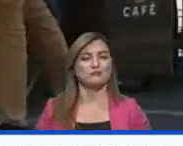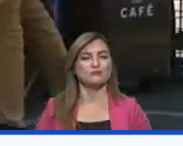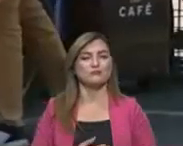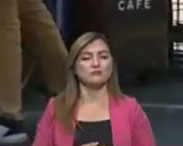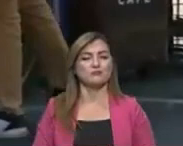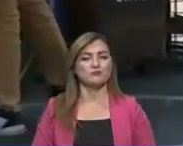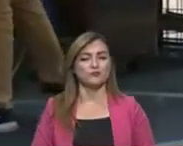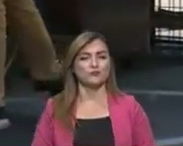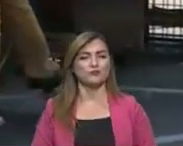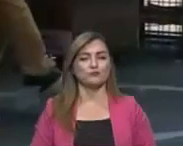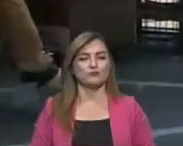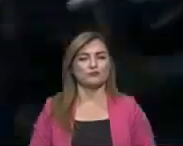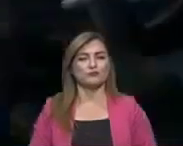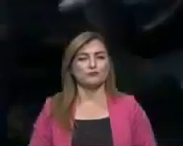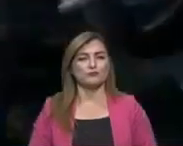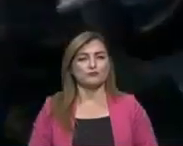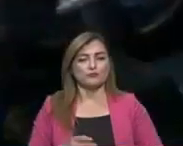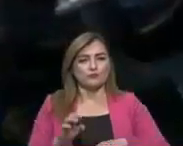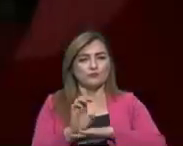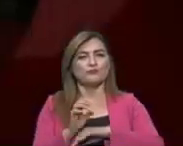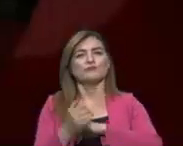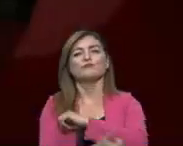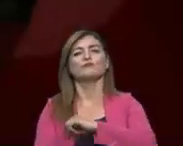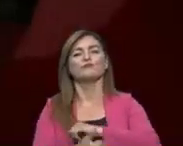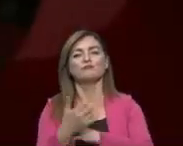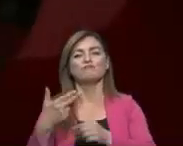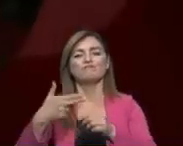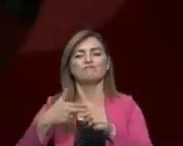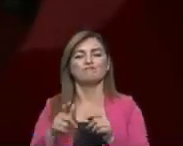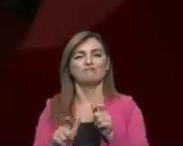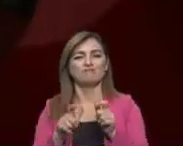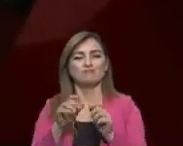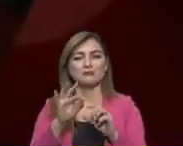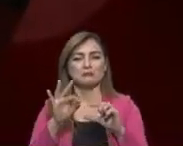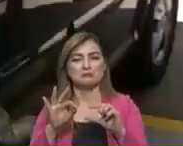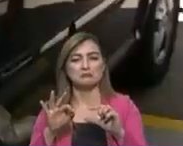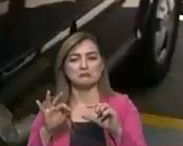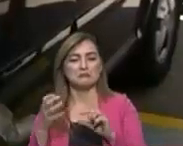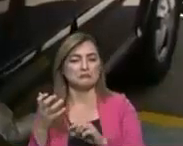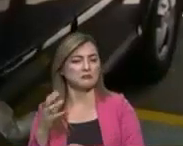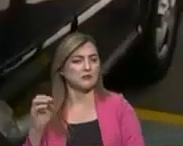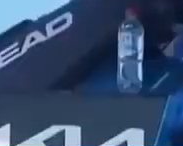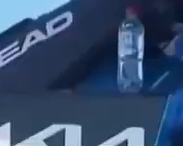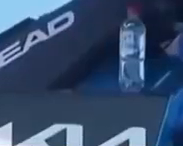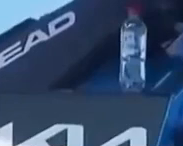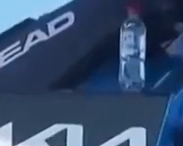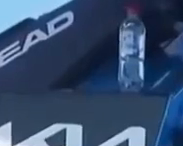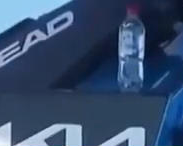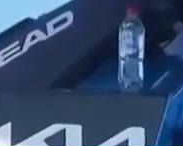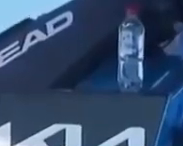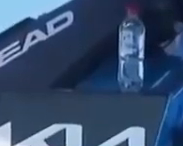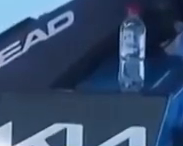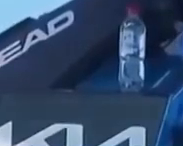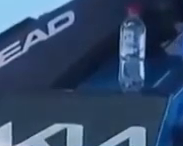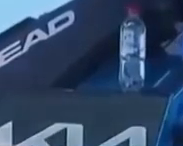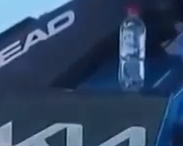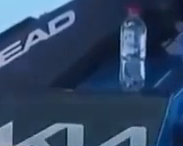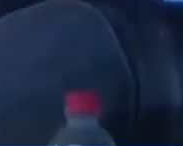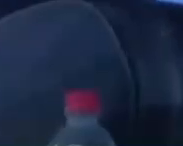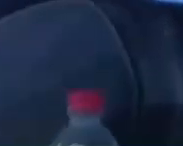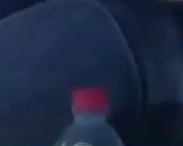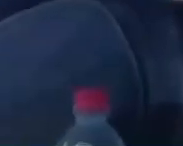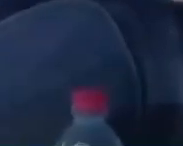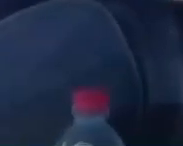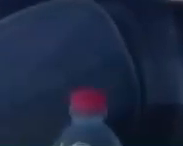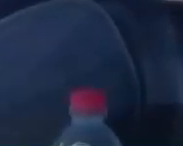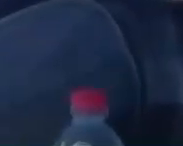petróleo. Mientras tanto, también en el país la demanda de combustible experimentó un descenso del 15%. El número uno del tenis mundial, Novak